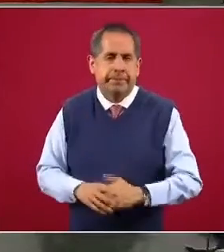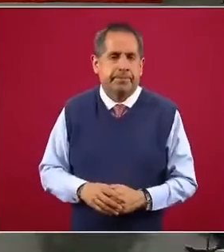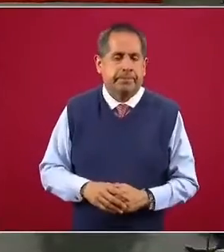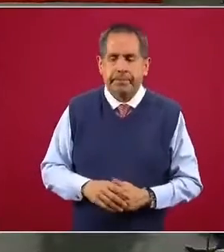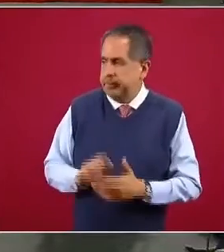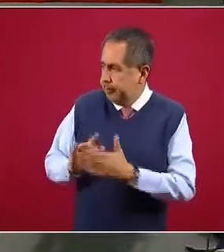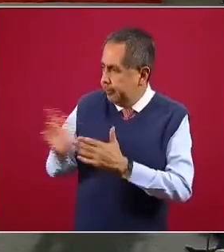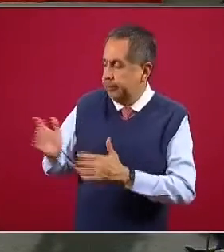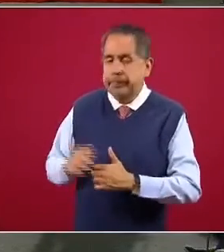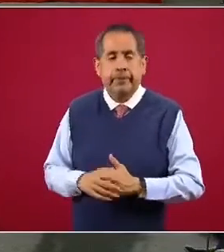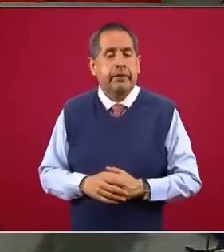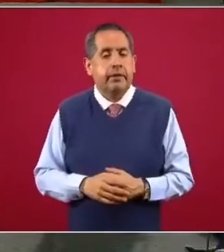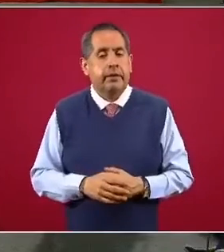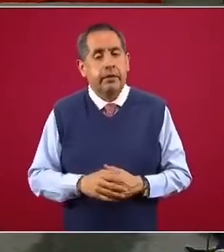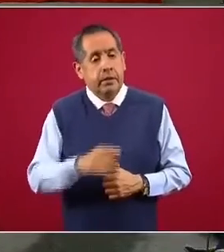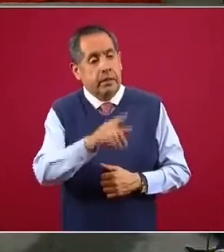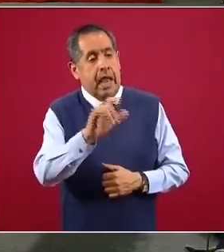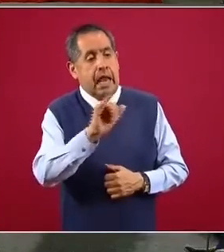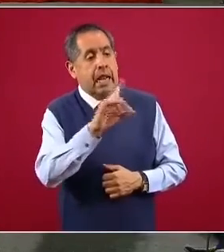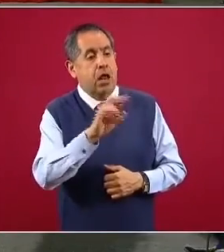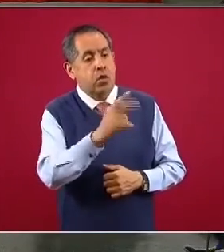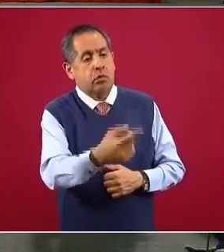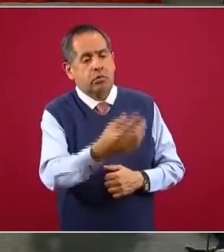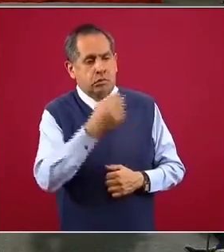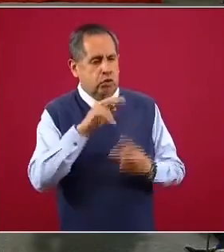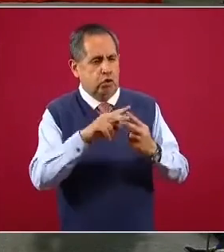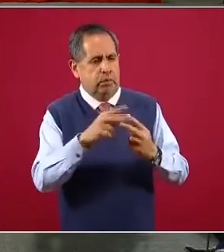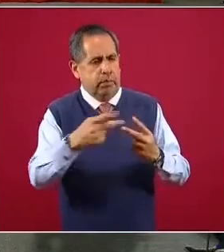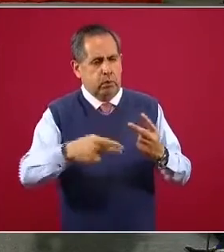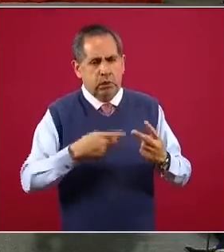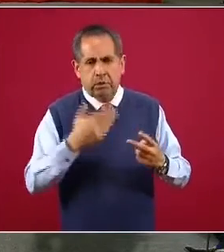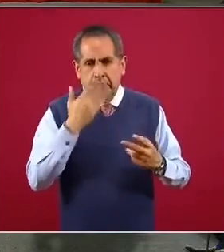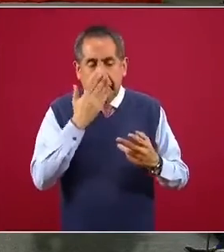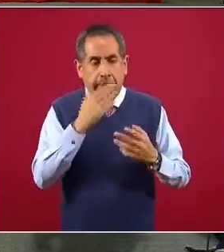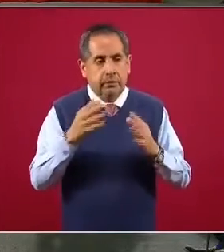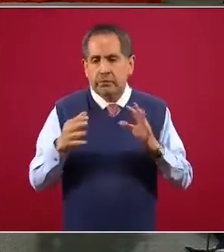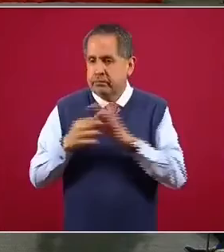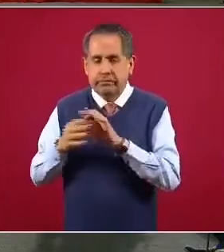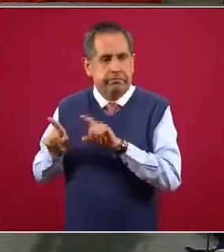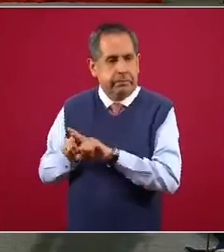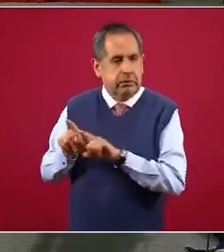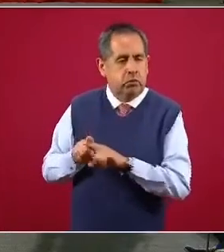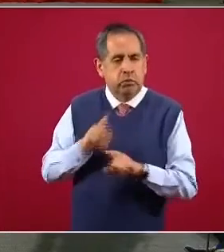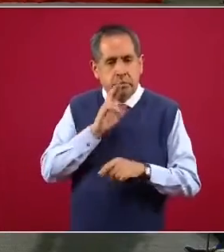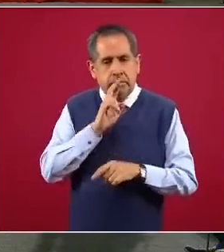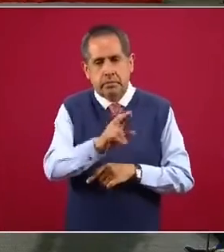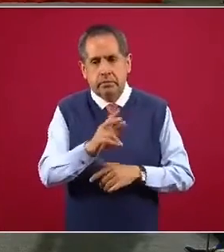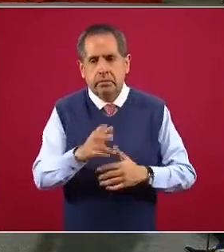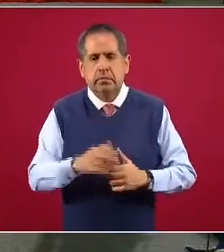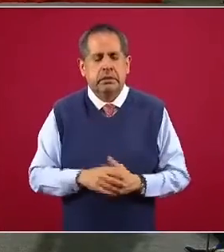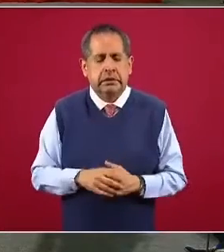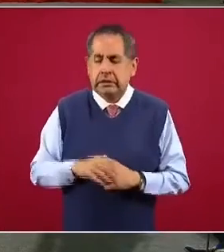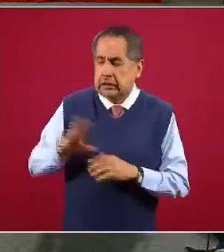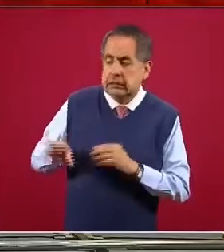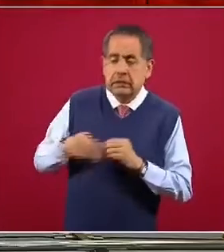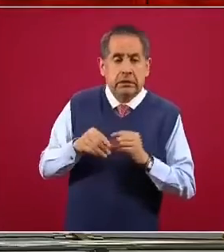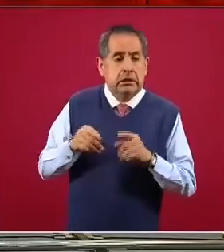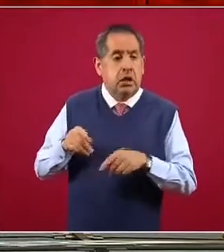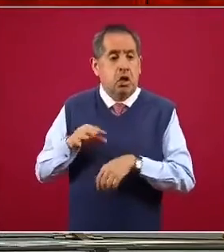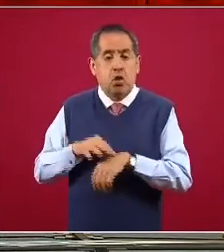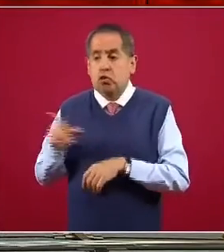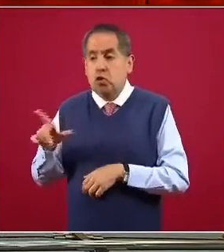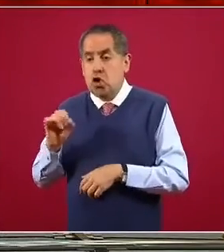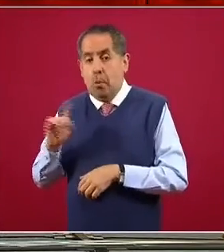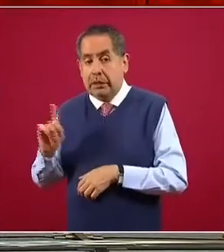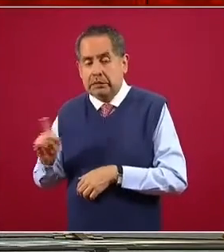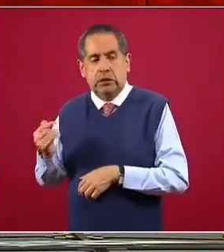Ridaura. Y gracias, Alejandro, por sus ambas preguntas, porque se relacionan, complemento un pedacito de lo que dice el doctor López